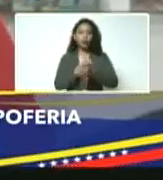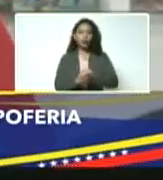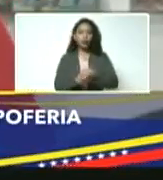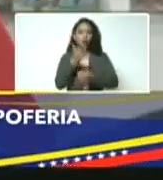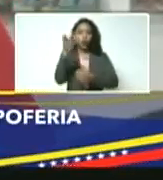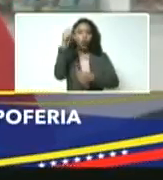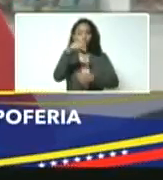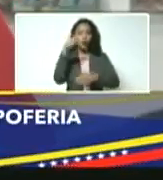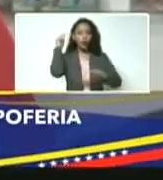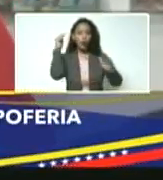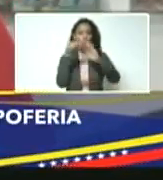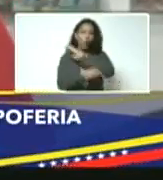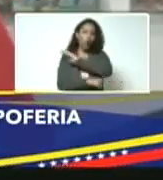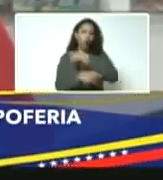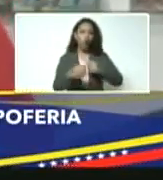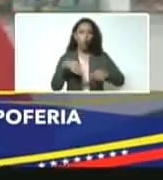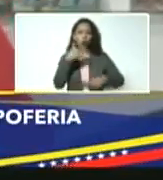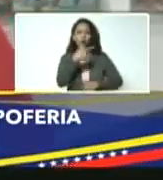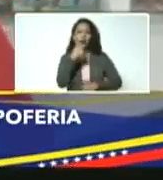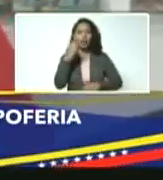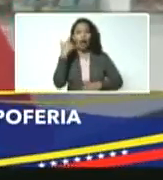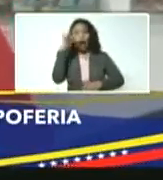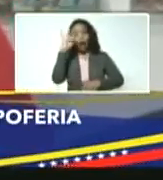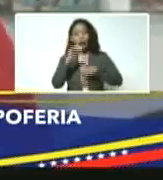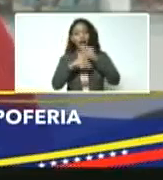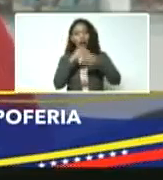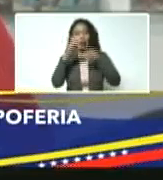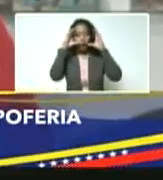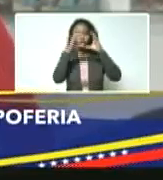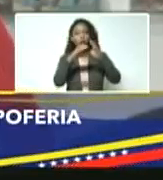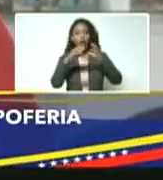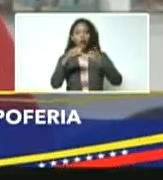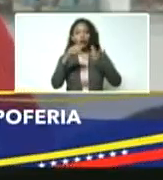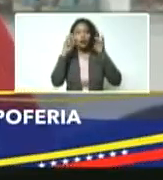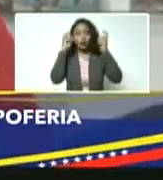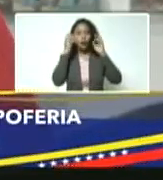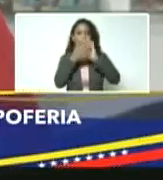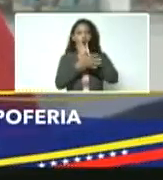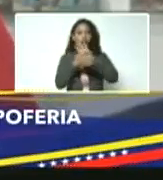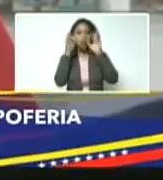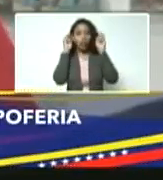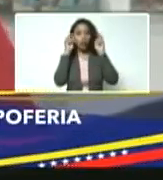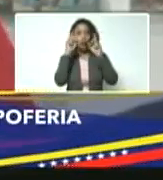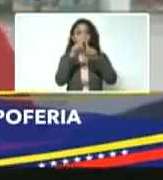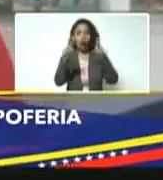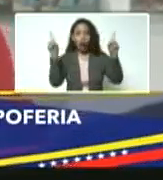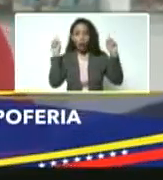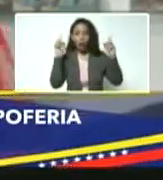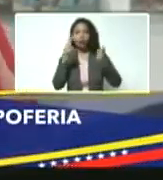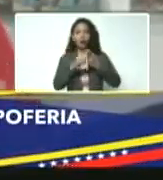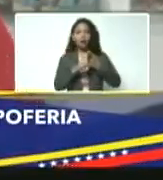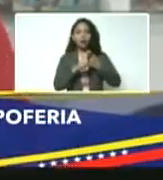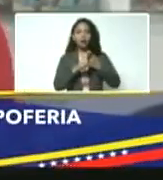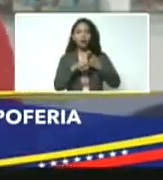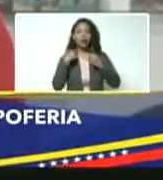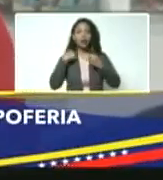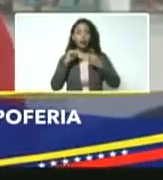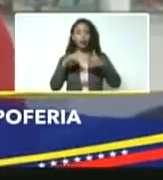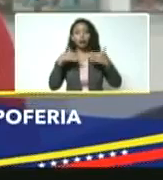hoy lo profundiza cuando dice, bueno, hay que hacer énfasis curriculares en el tema del ambiente, y tenemos